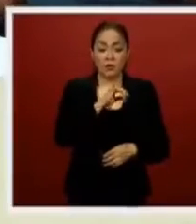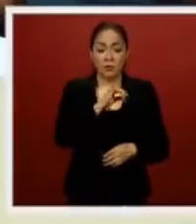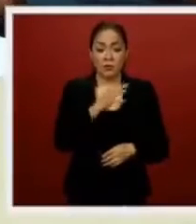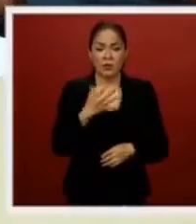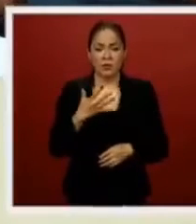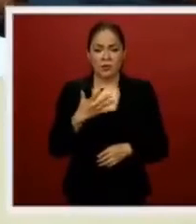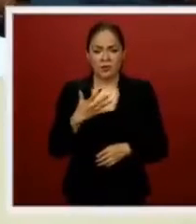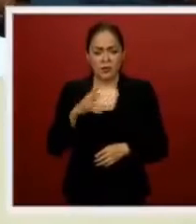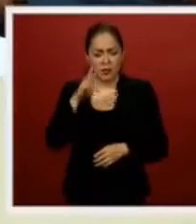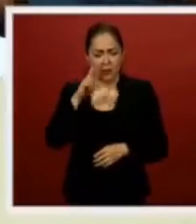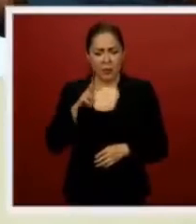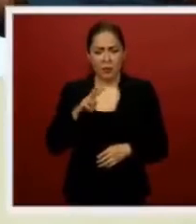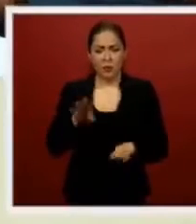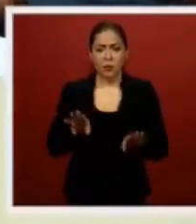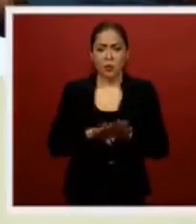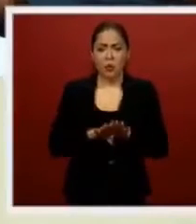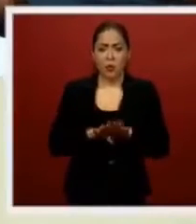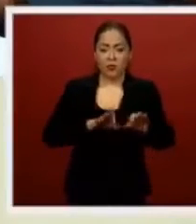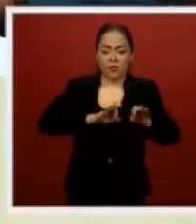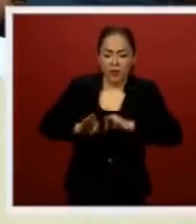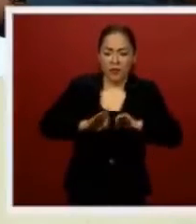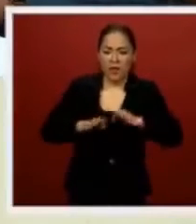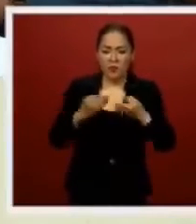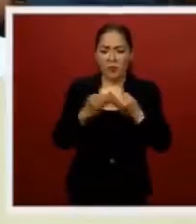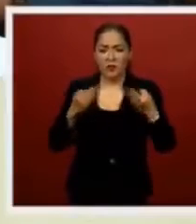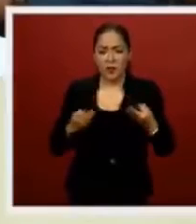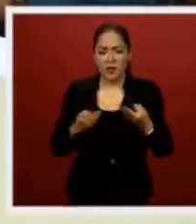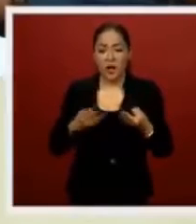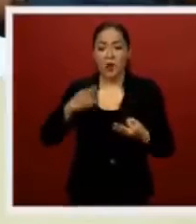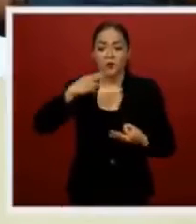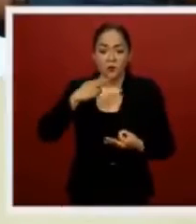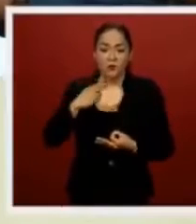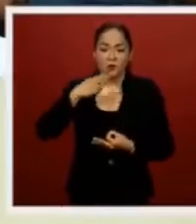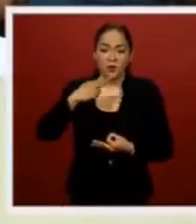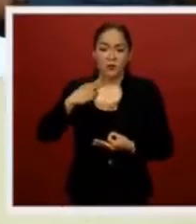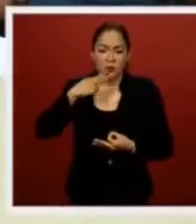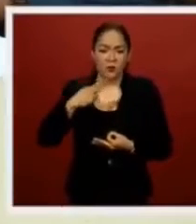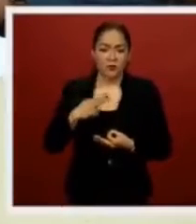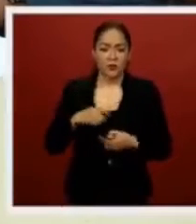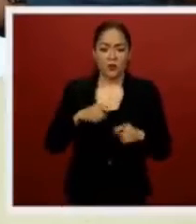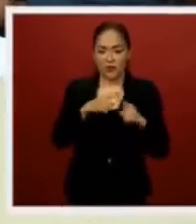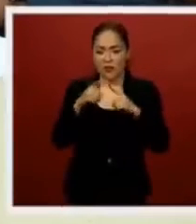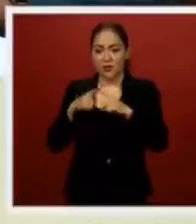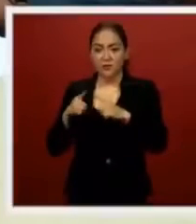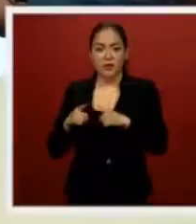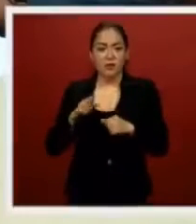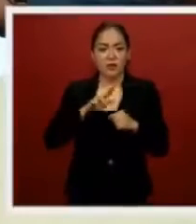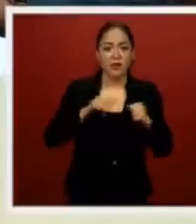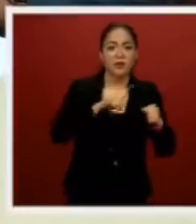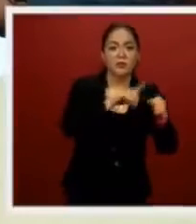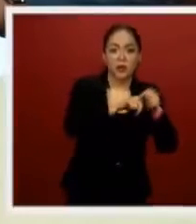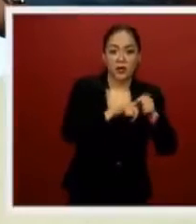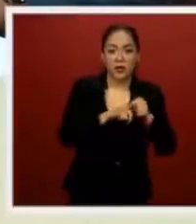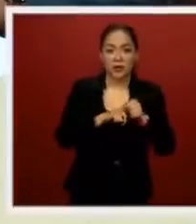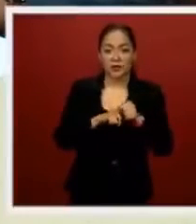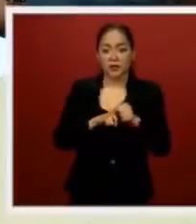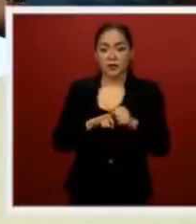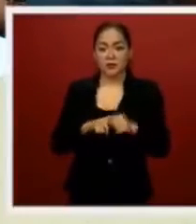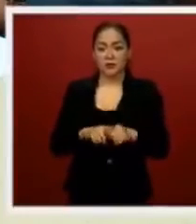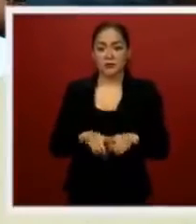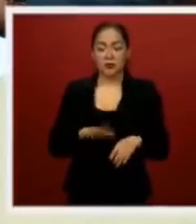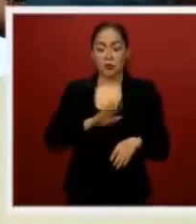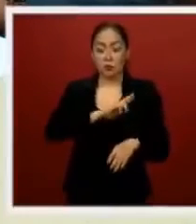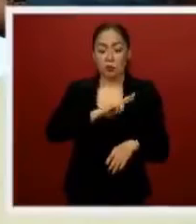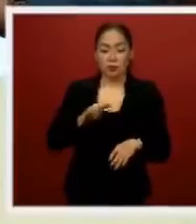¿no? Se ha sobreexplotado la tierra, se ha abusado de la naturaleza, se ha